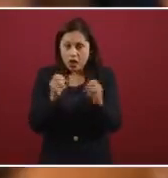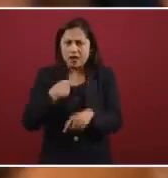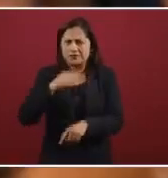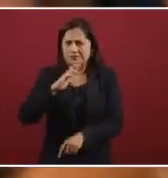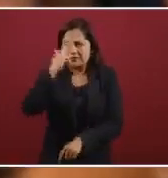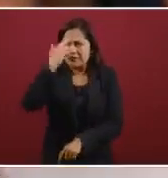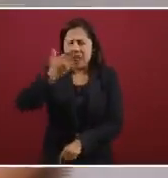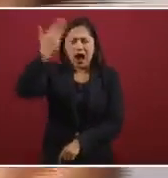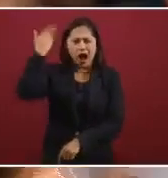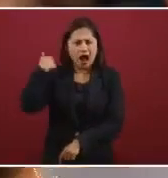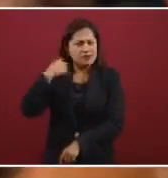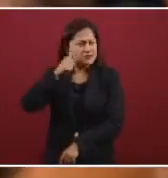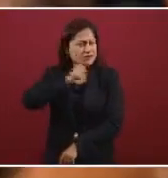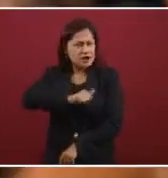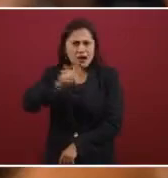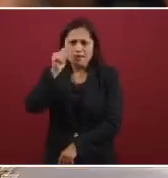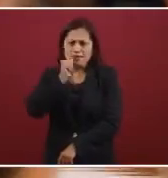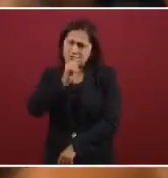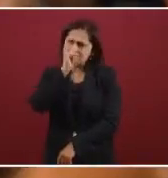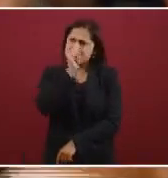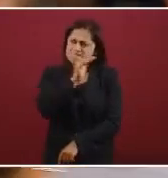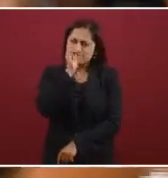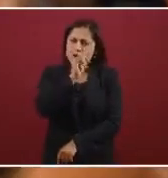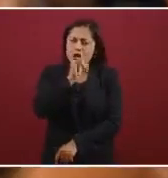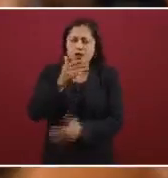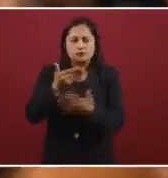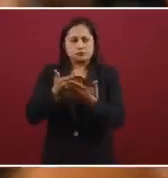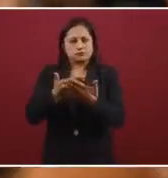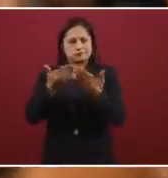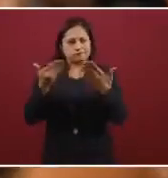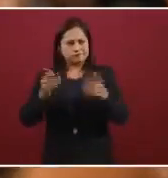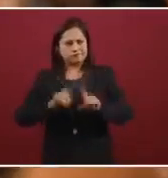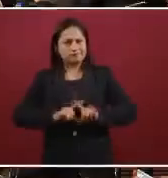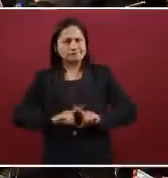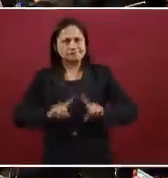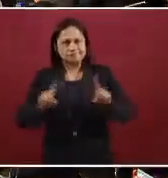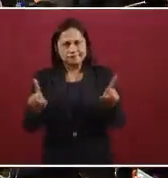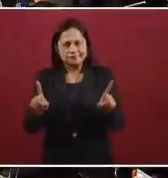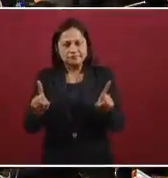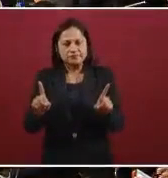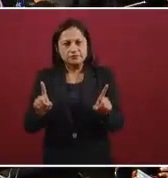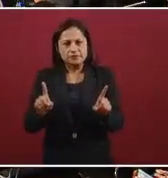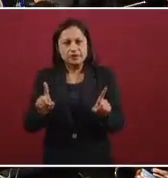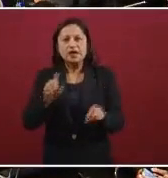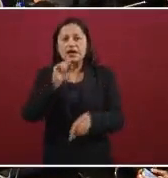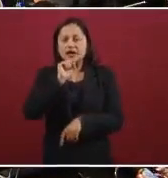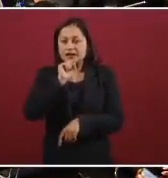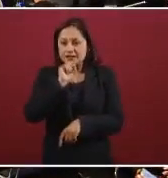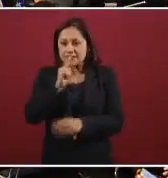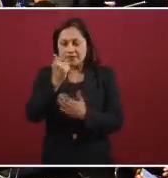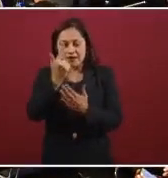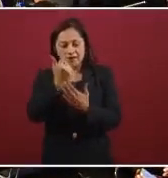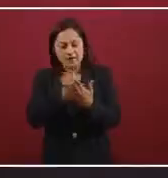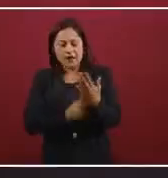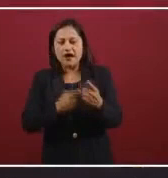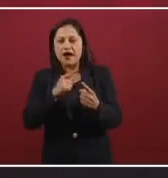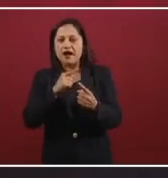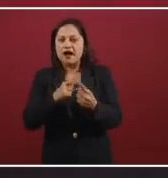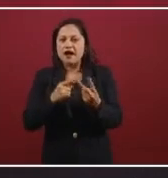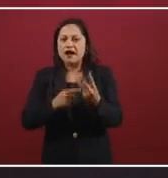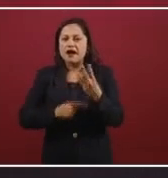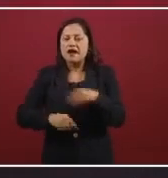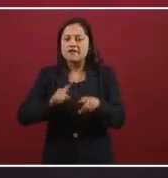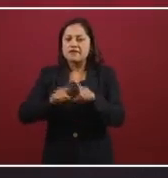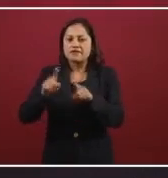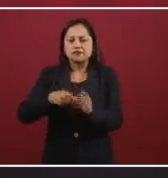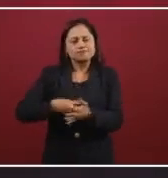Valdés, y que luego se iba aplacando el rumor y recibía los vítores de los héroes, y ya entonces en el júbilo popular. Pero